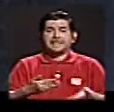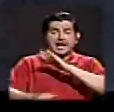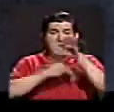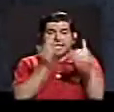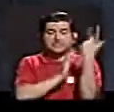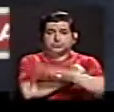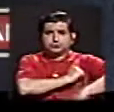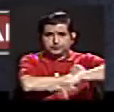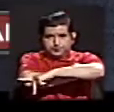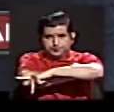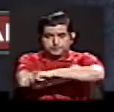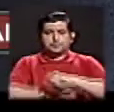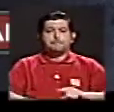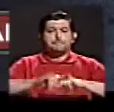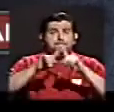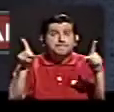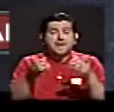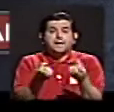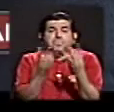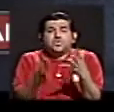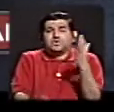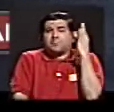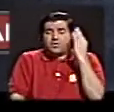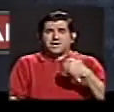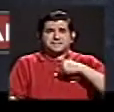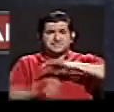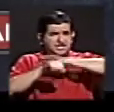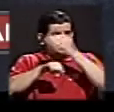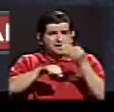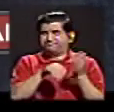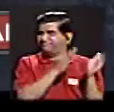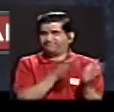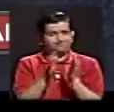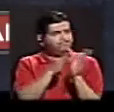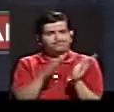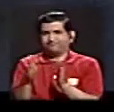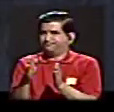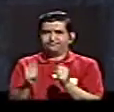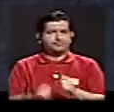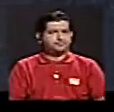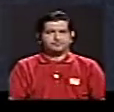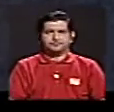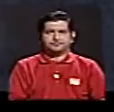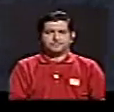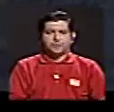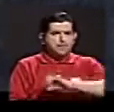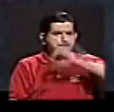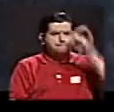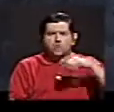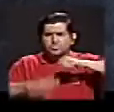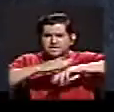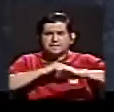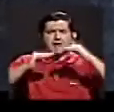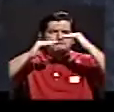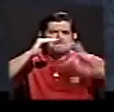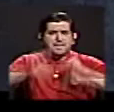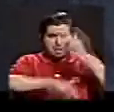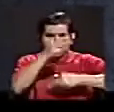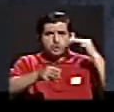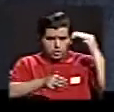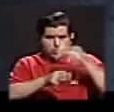todos los países, pero donde muchas mujeres tienen embarazos no planeados. Las tasas de aborto más bajas del